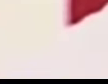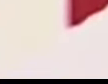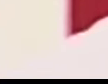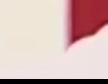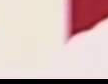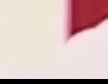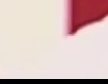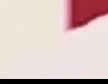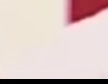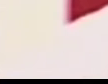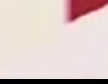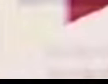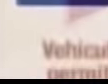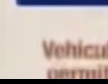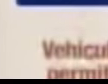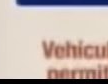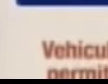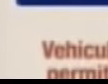Contaminación.